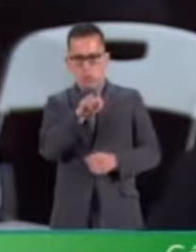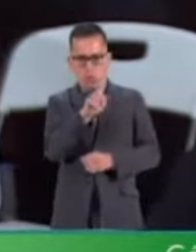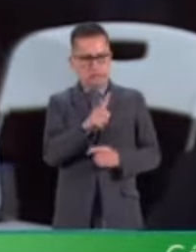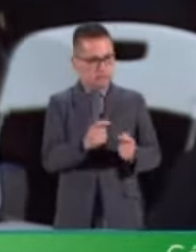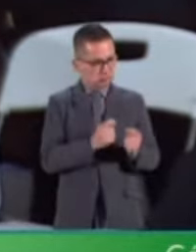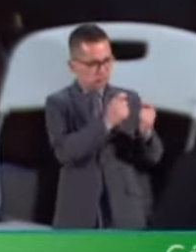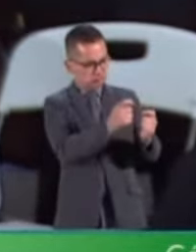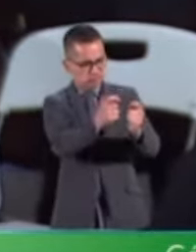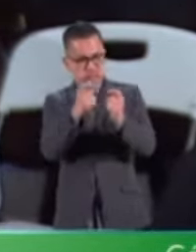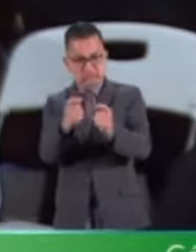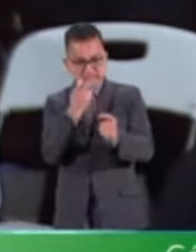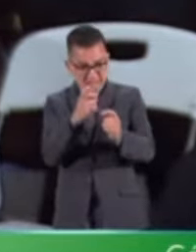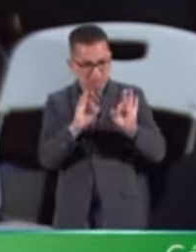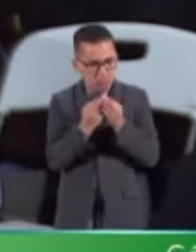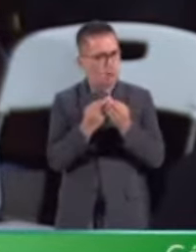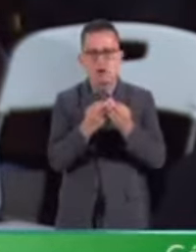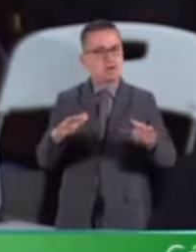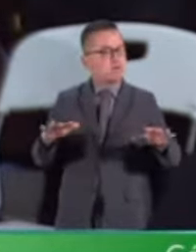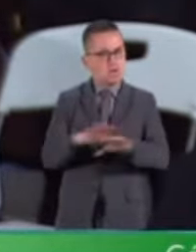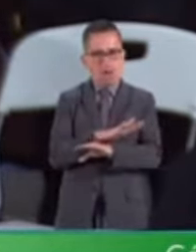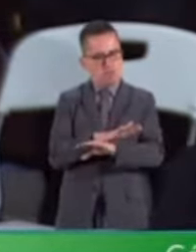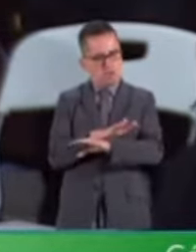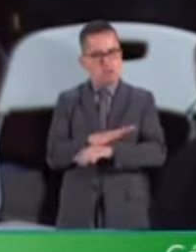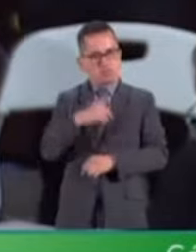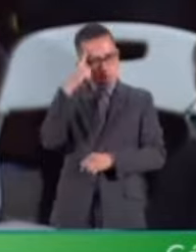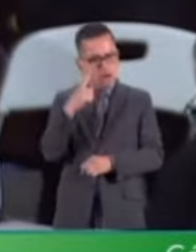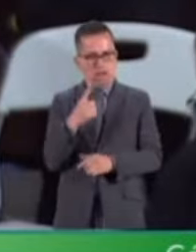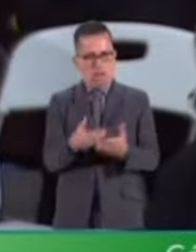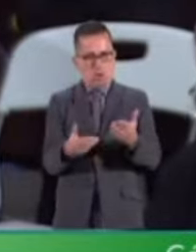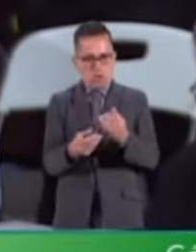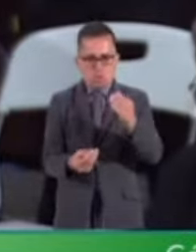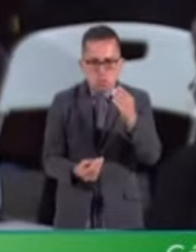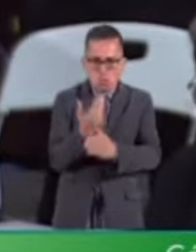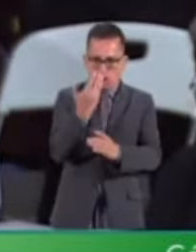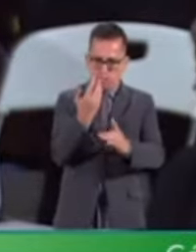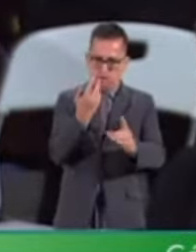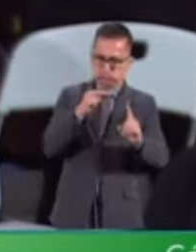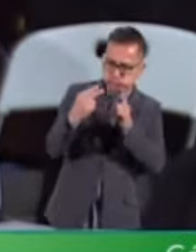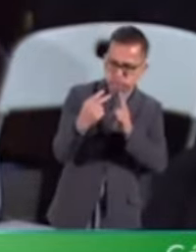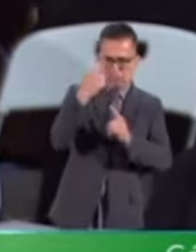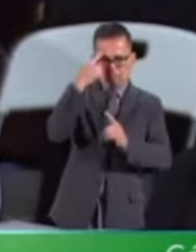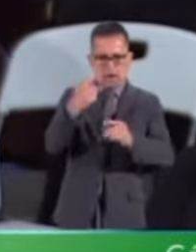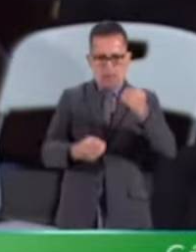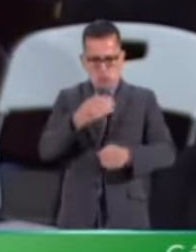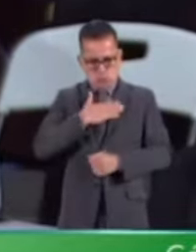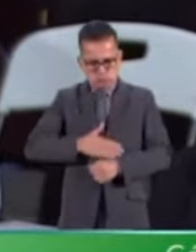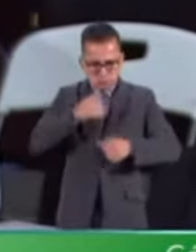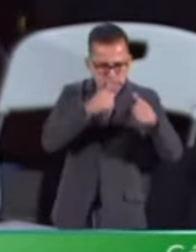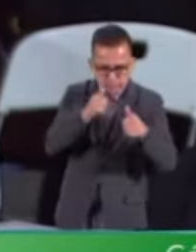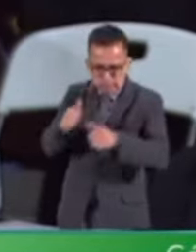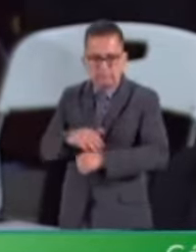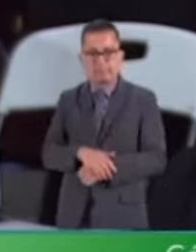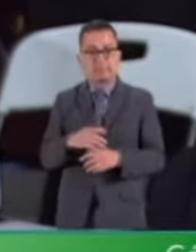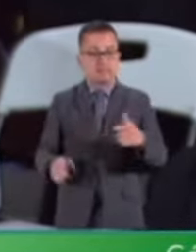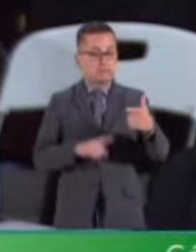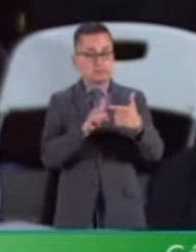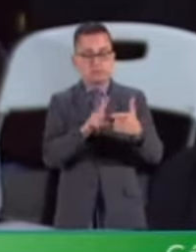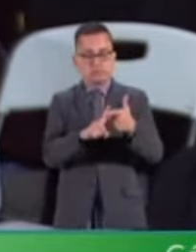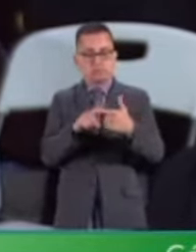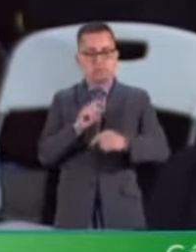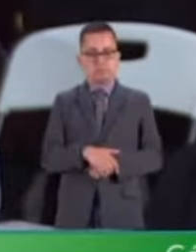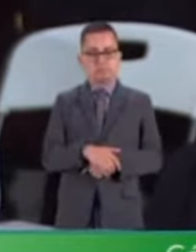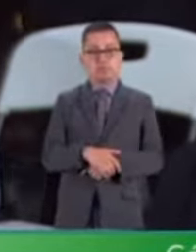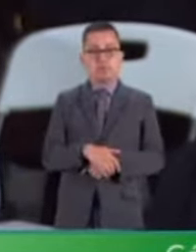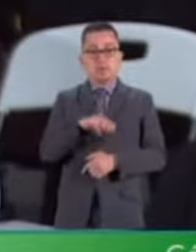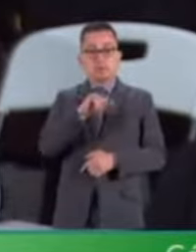nuevos criterios para impartir justicia en México. Séptimo, la elección de los ministros en más